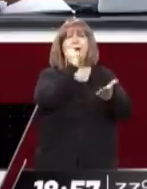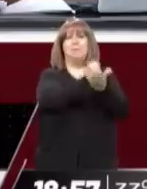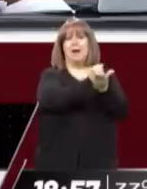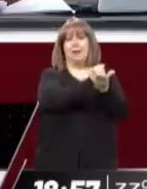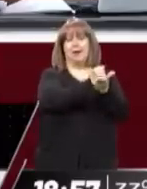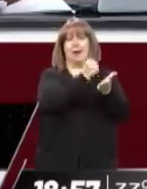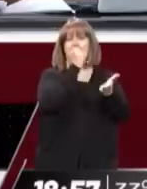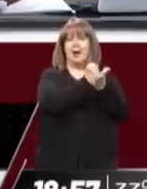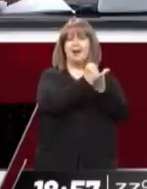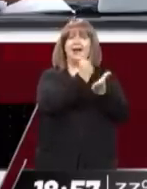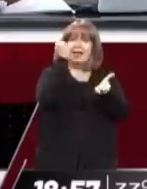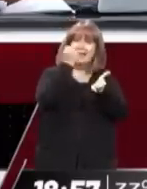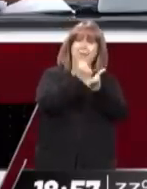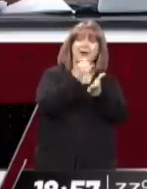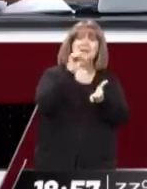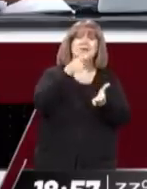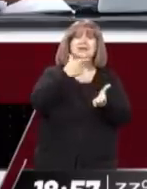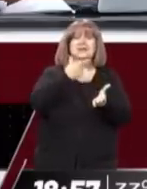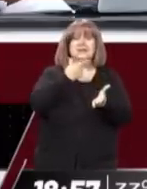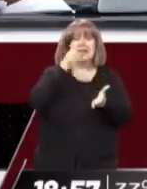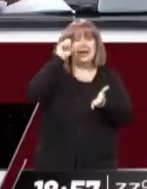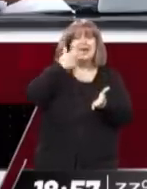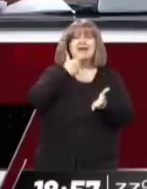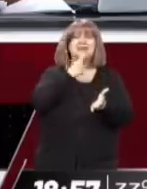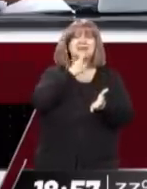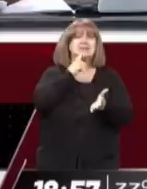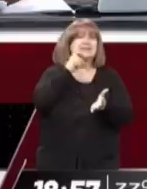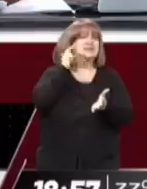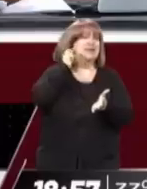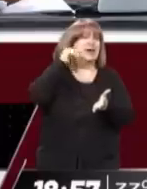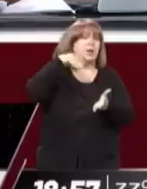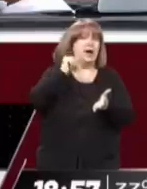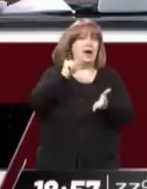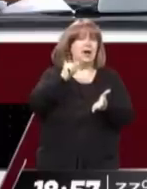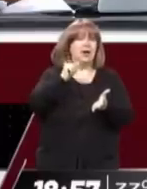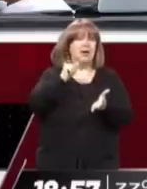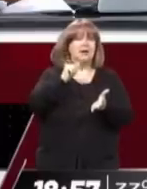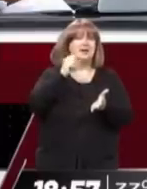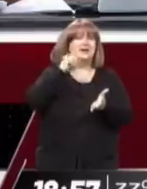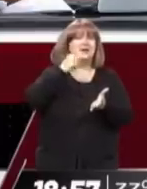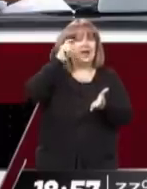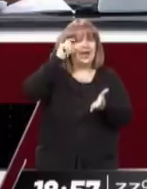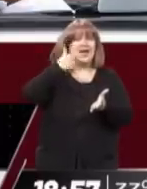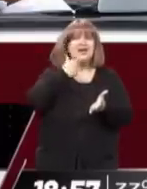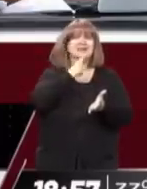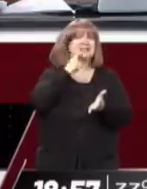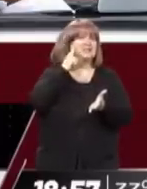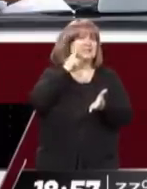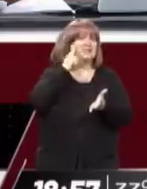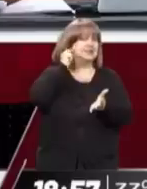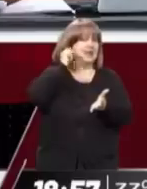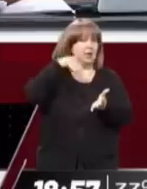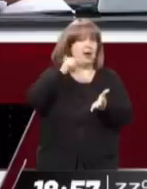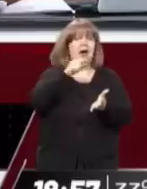que tienen. Eso porque sí. Están siendo rechazados absolutamente por todos los círculos, en absoluto.